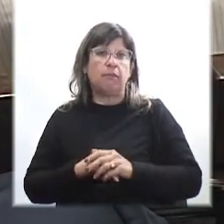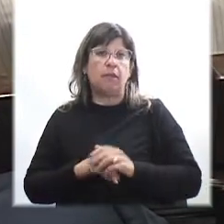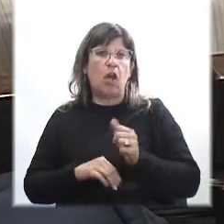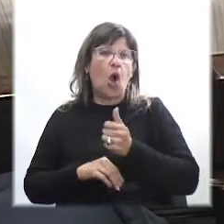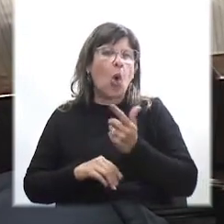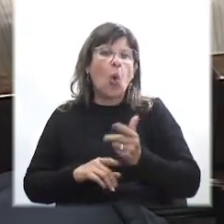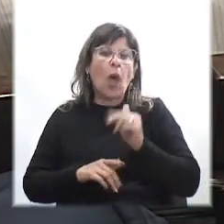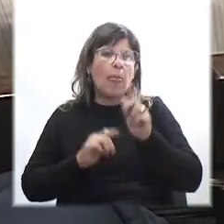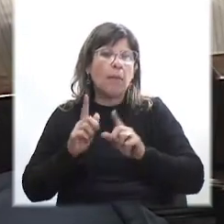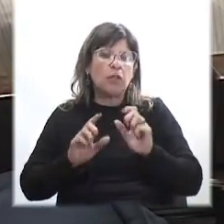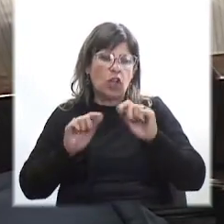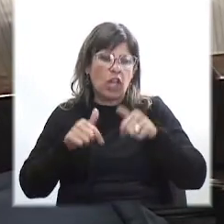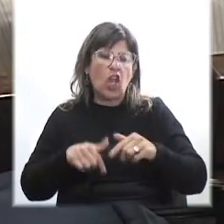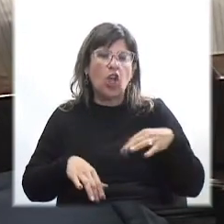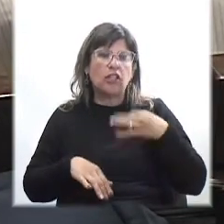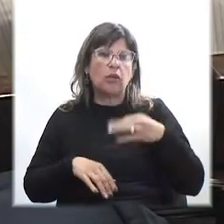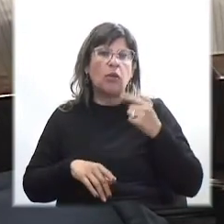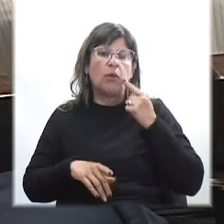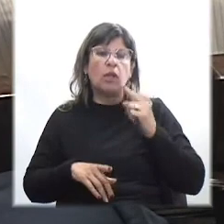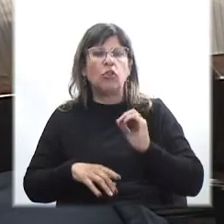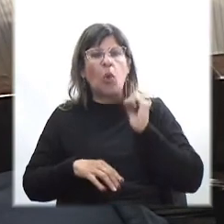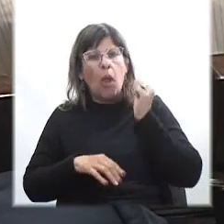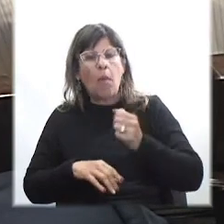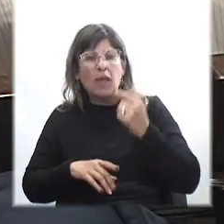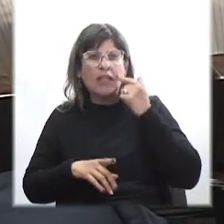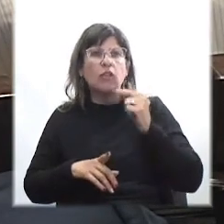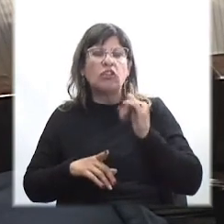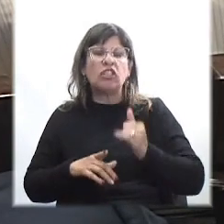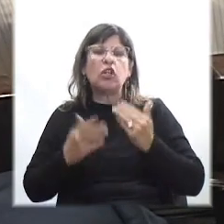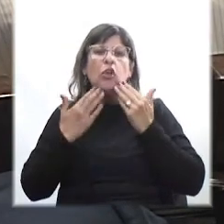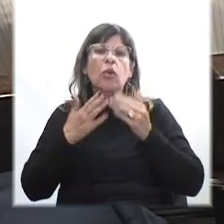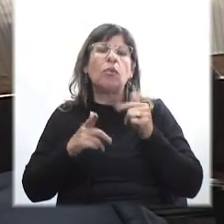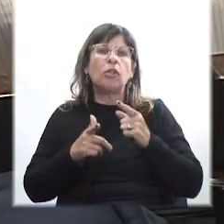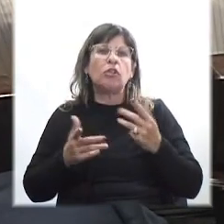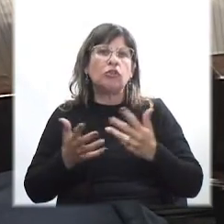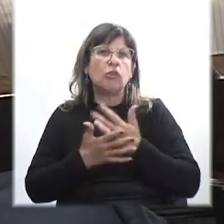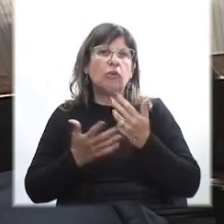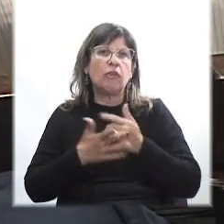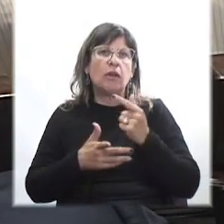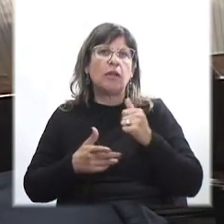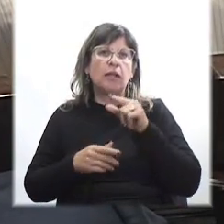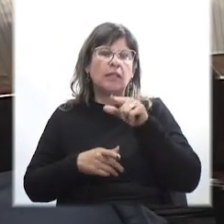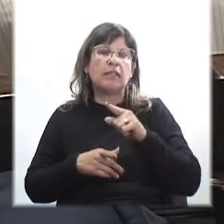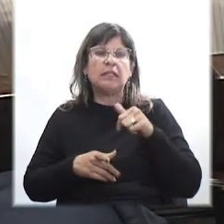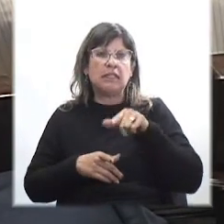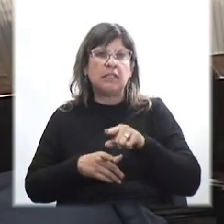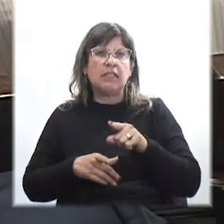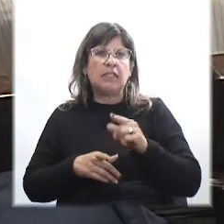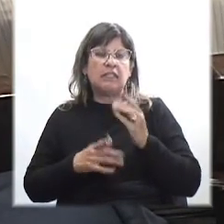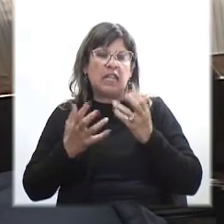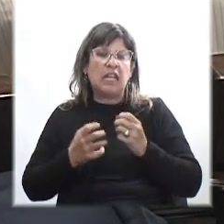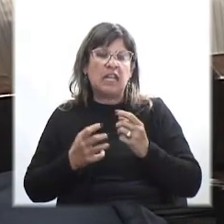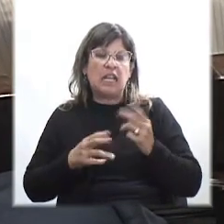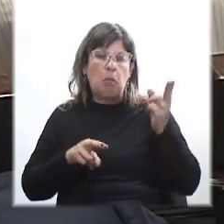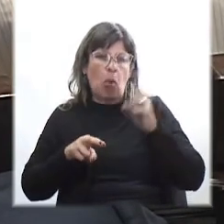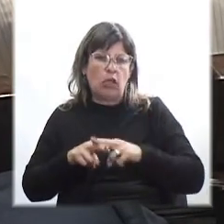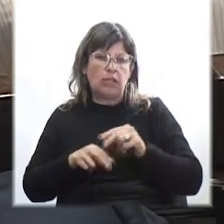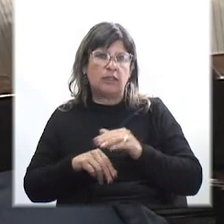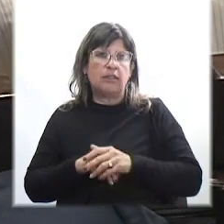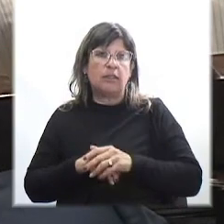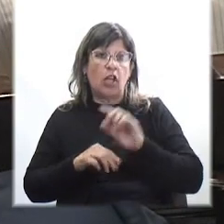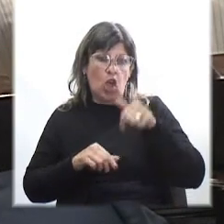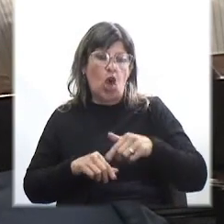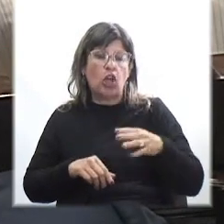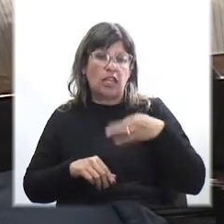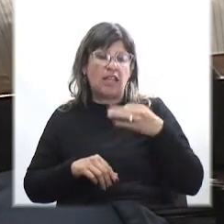¿Cuántas personas que hoy están vivas hubiéramos matado si le hubiésemos preguntado ante el sufrimiento de la fatiga y la disnea si querían morir? Que hoy